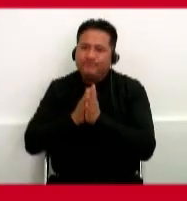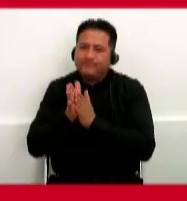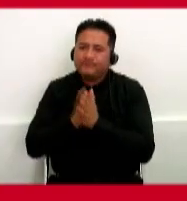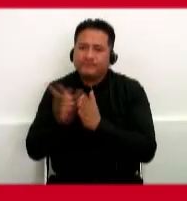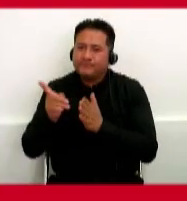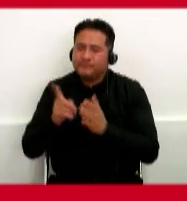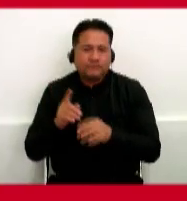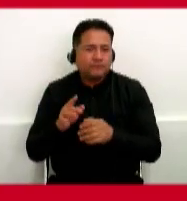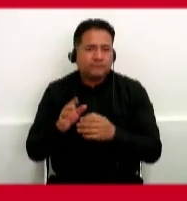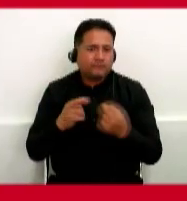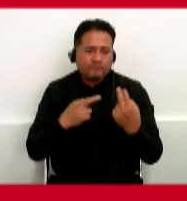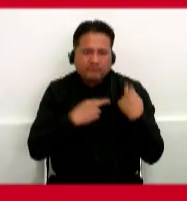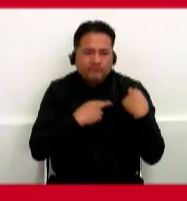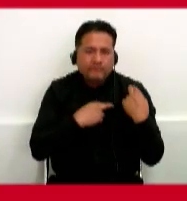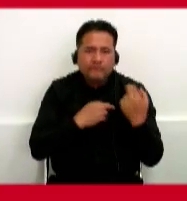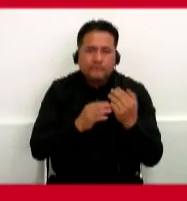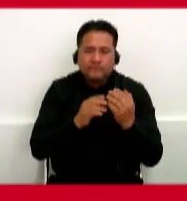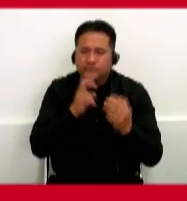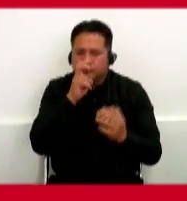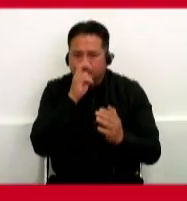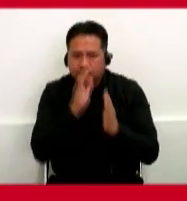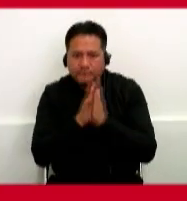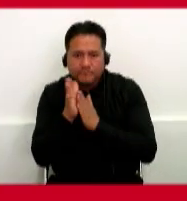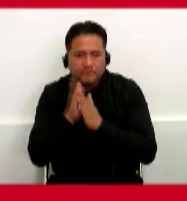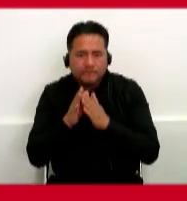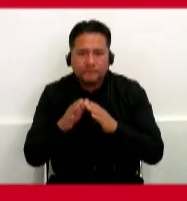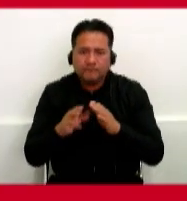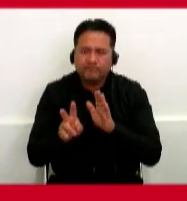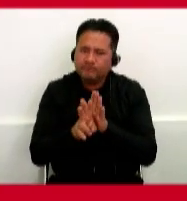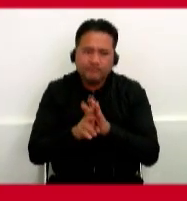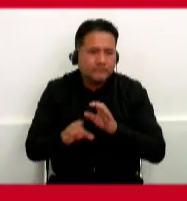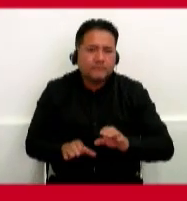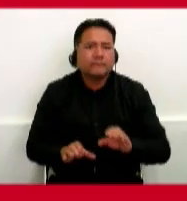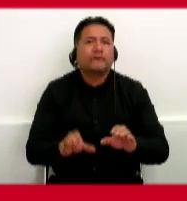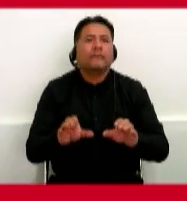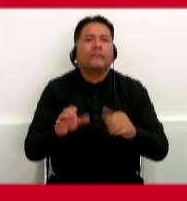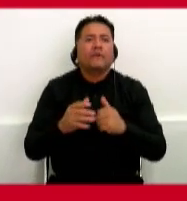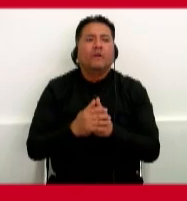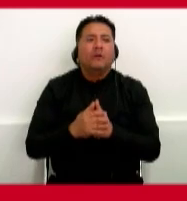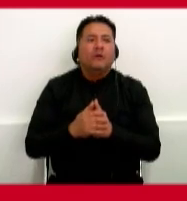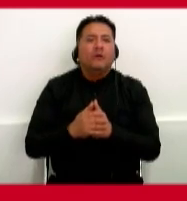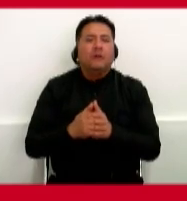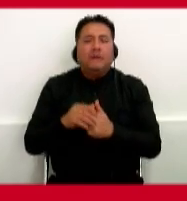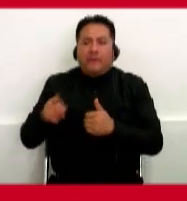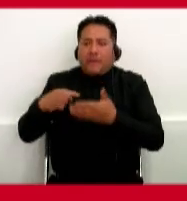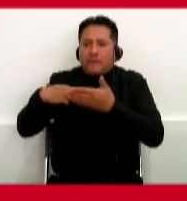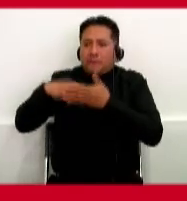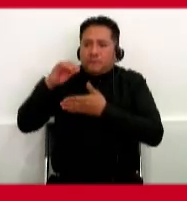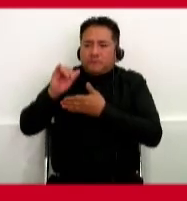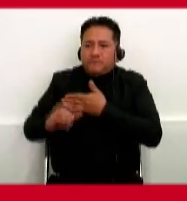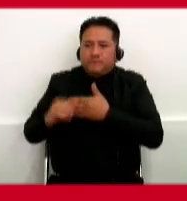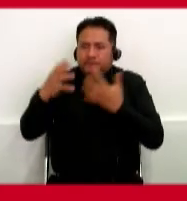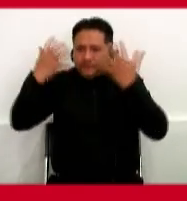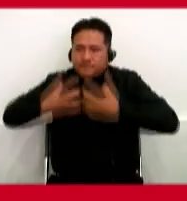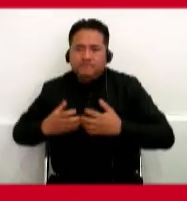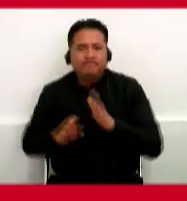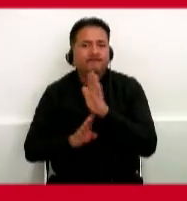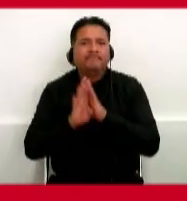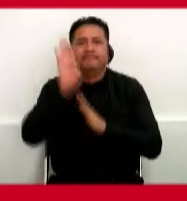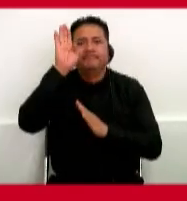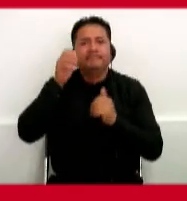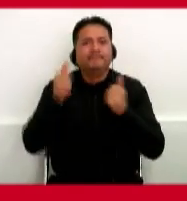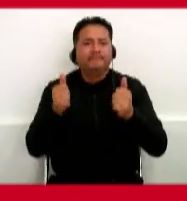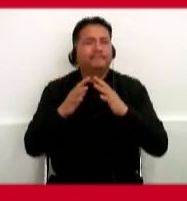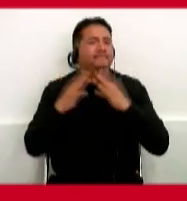con la disciplina y con la voluntad de hacer las cosas bien, hacen que este tipo de proyectos se materialicen. Muchas gracias.